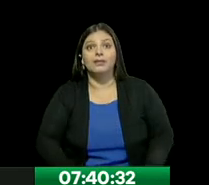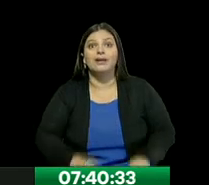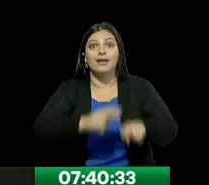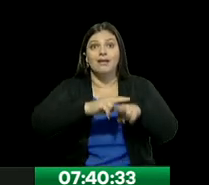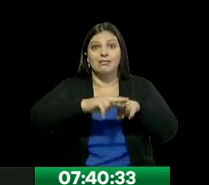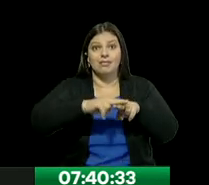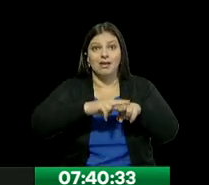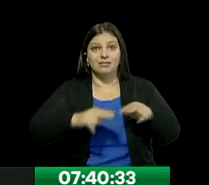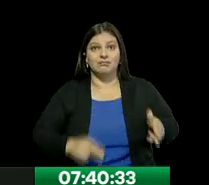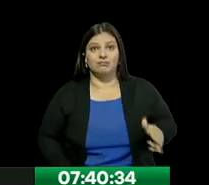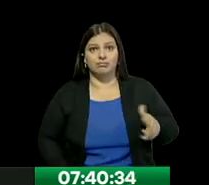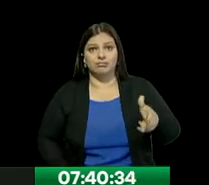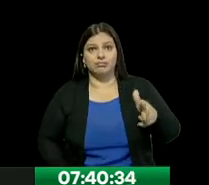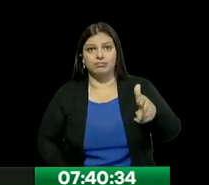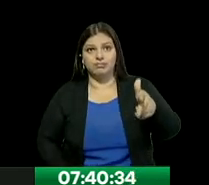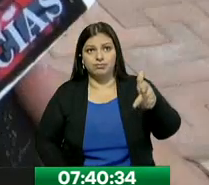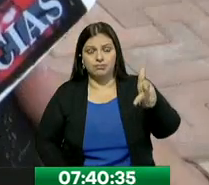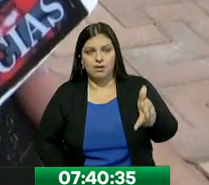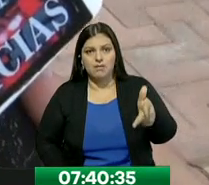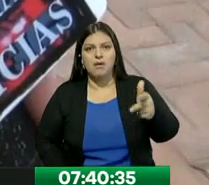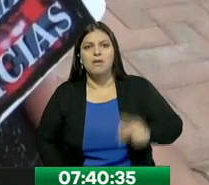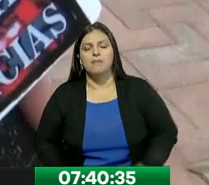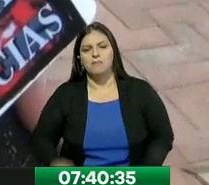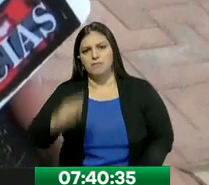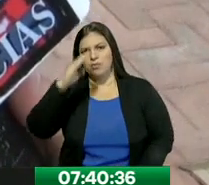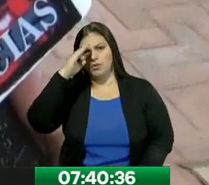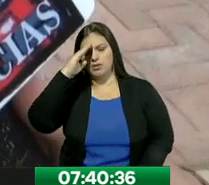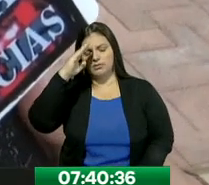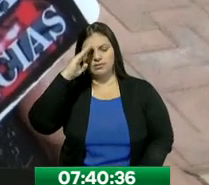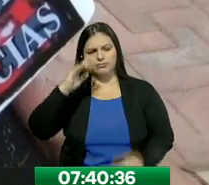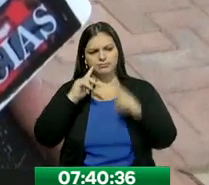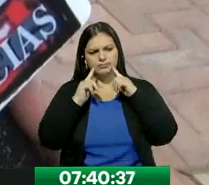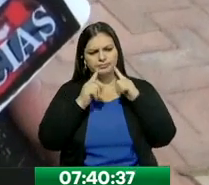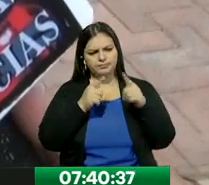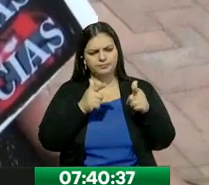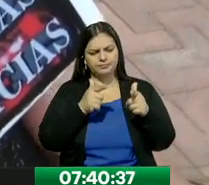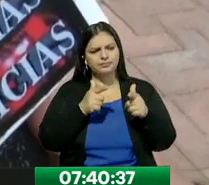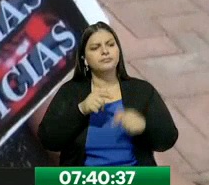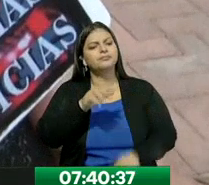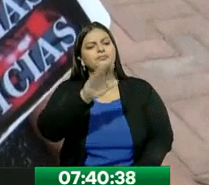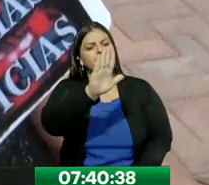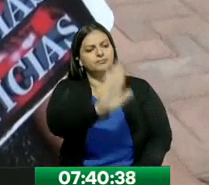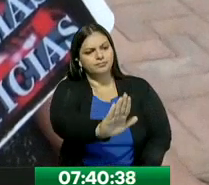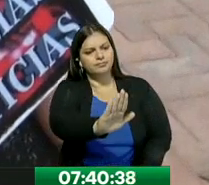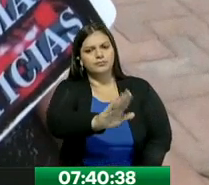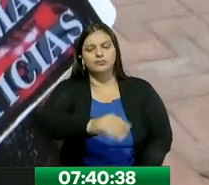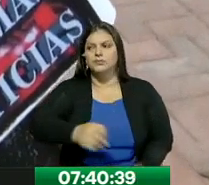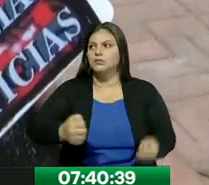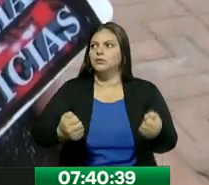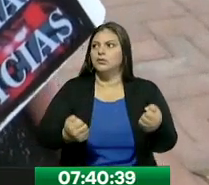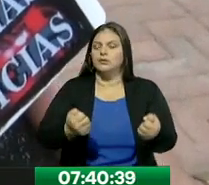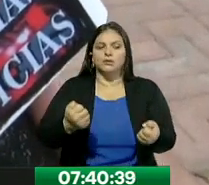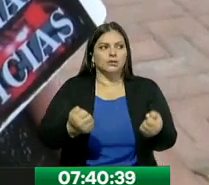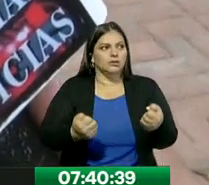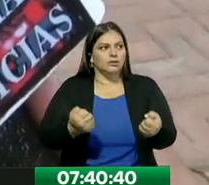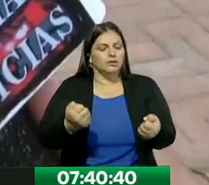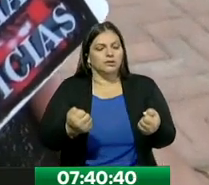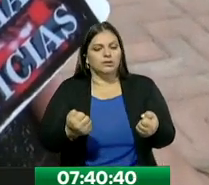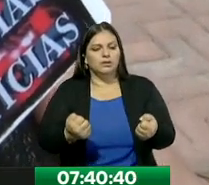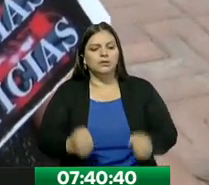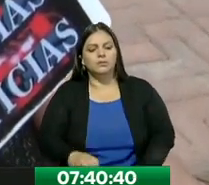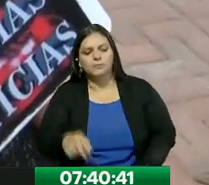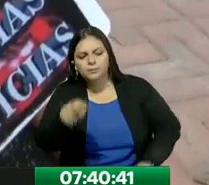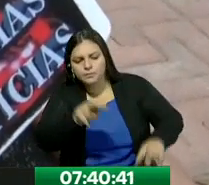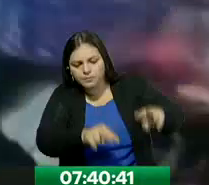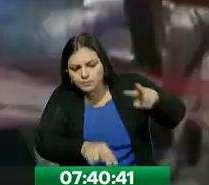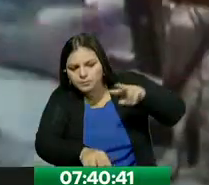tantos billetes y tarjetas. Quiero ver que manejaba el taxi, dice. Hay que esperar qué dice la fiscalía. ¿Ustedes sí van a poner la denuncia? Sí,